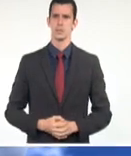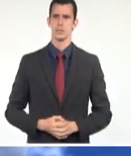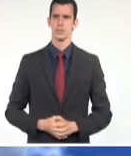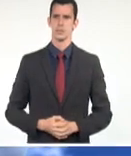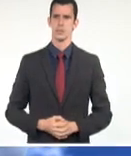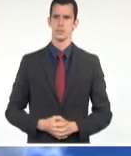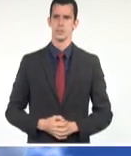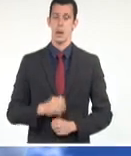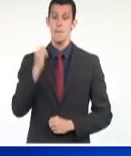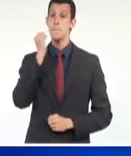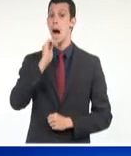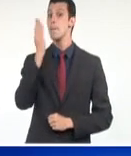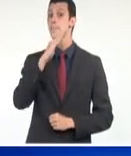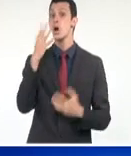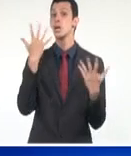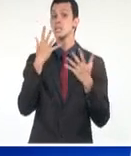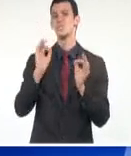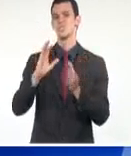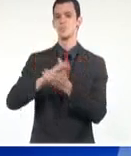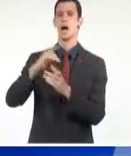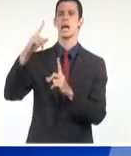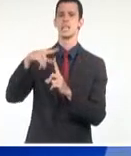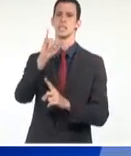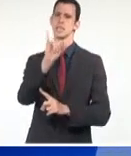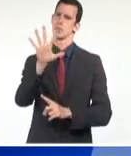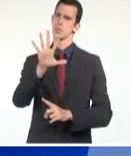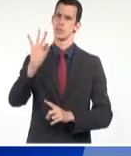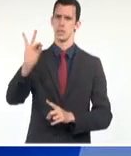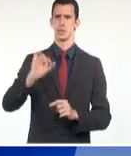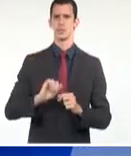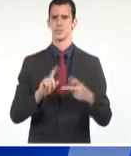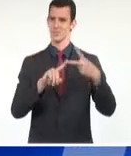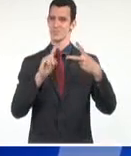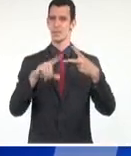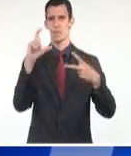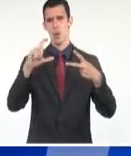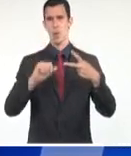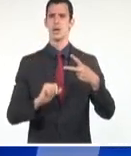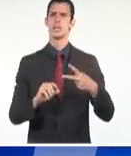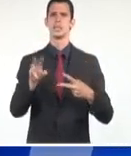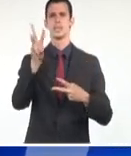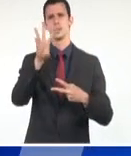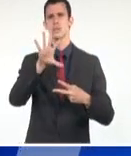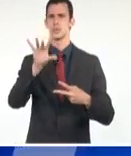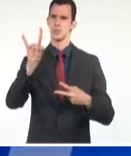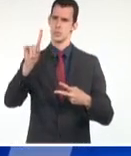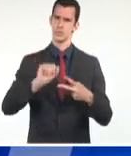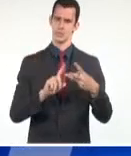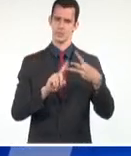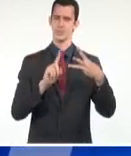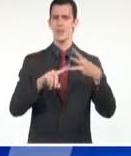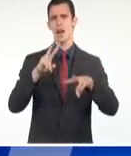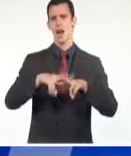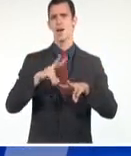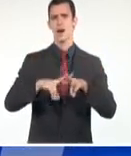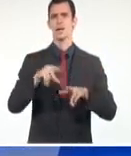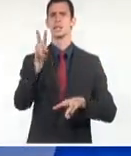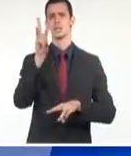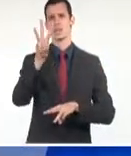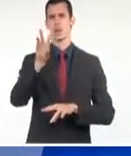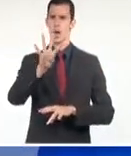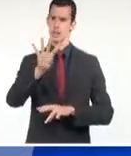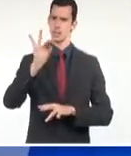casos fue Matanzas con 657, le siguen Camagüey con 359 casos, La Habana con 347 y